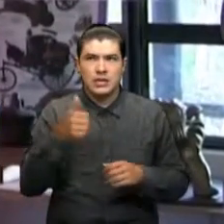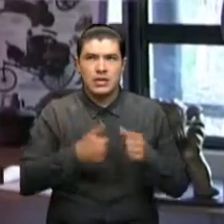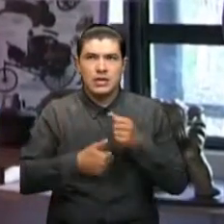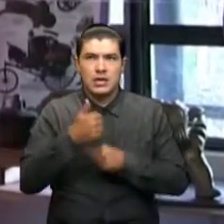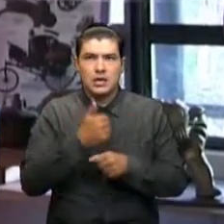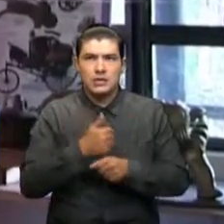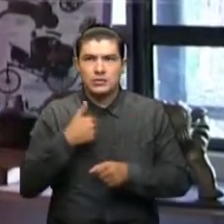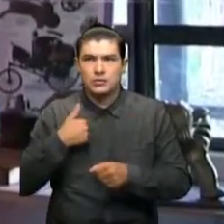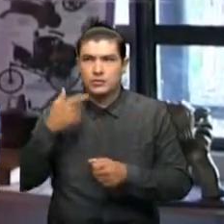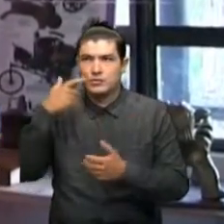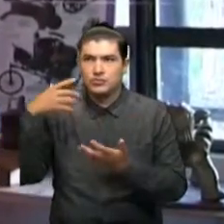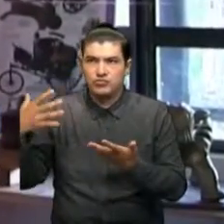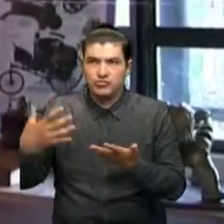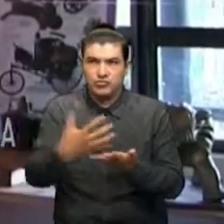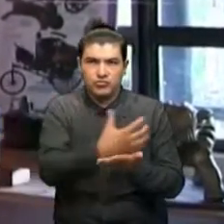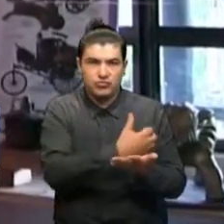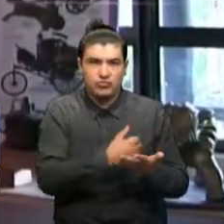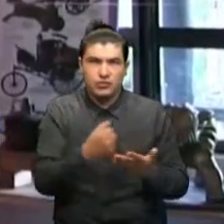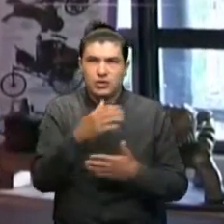que vengo